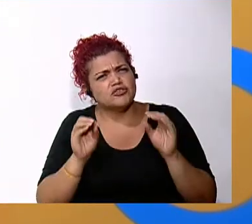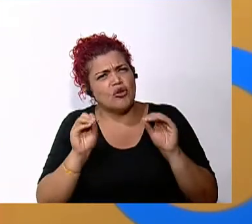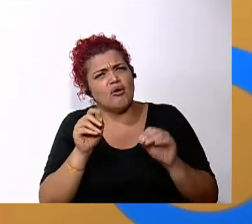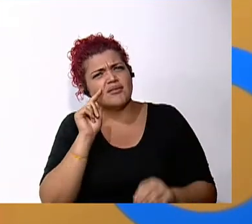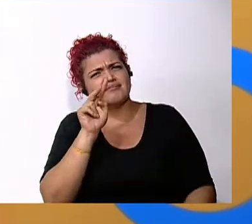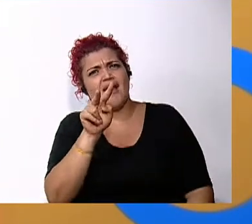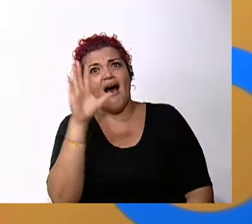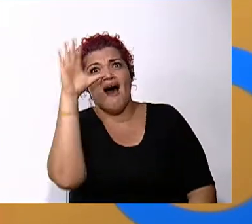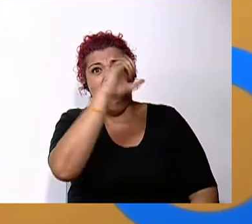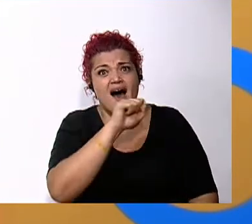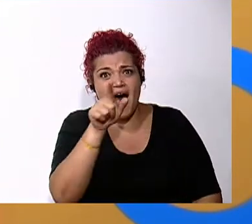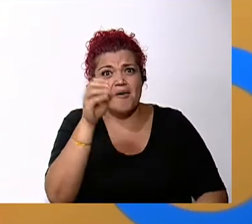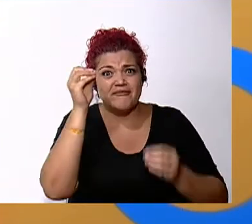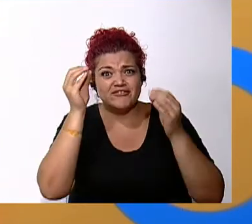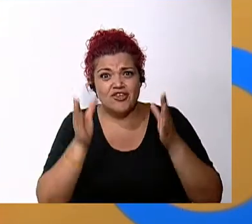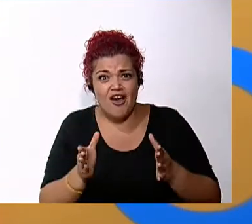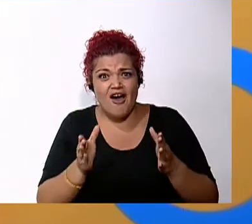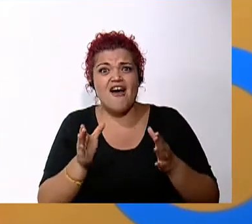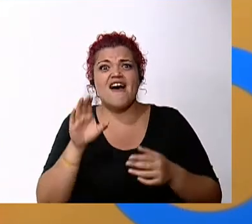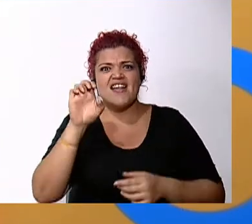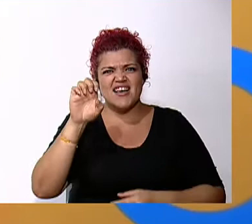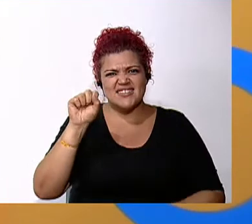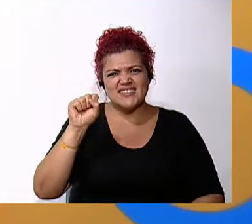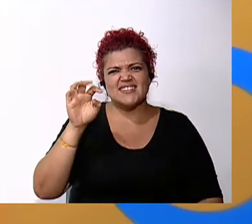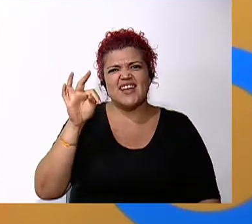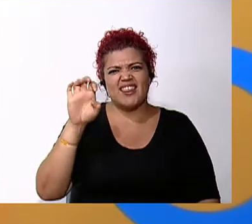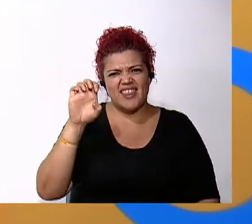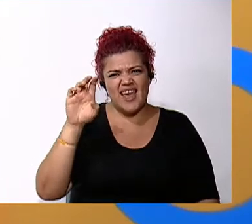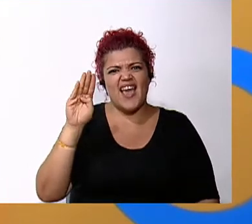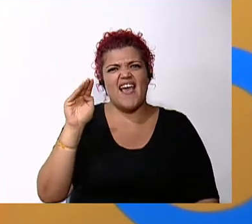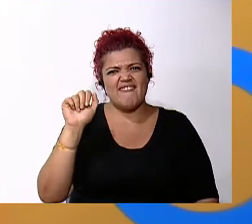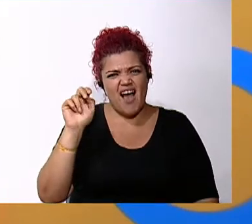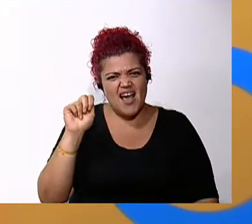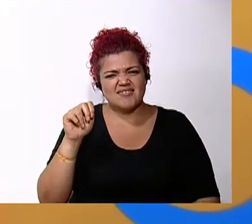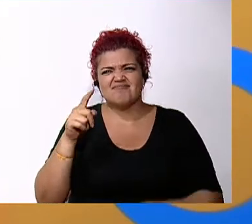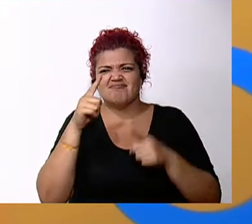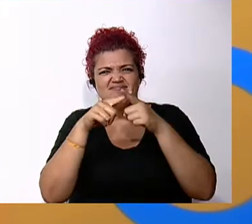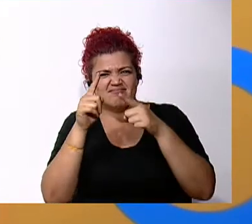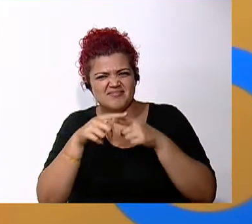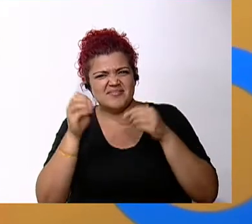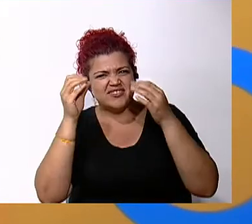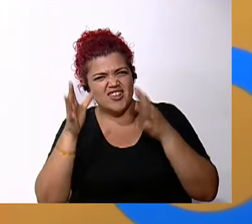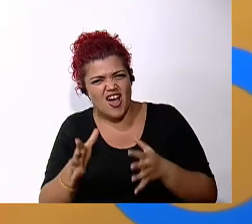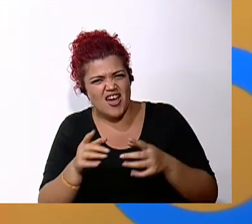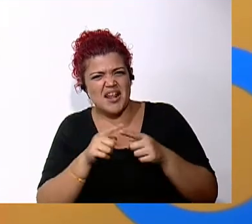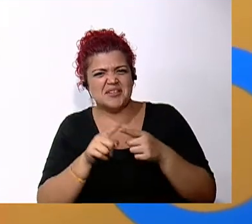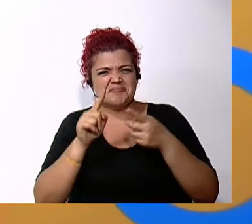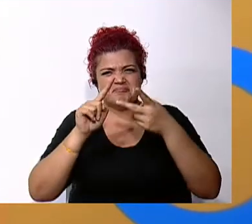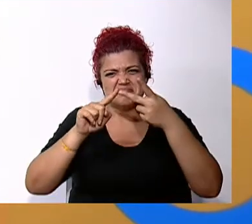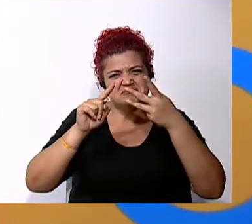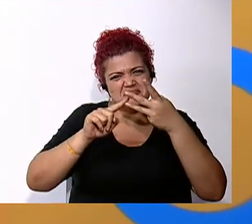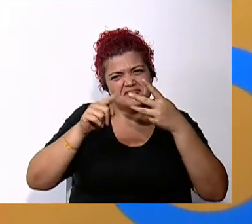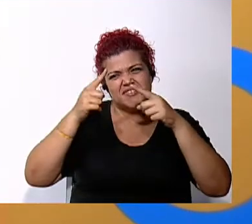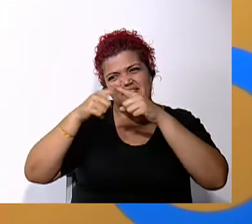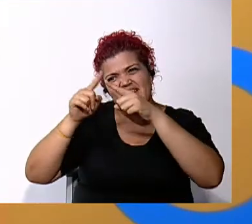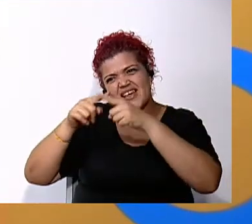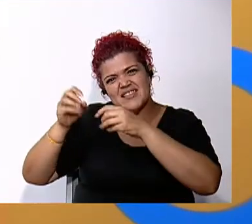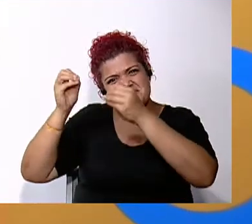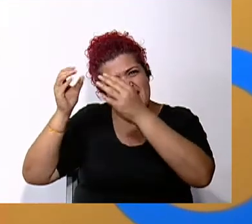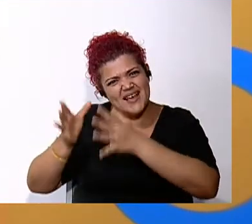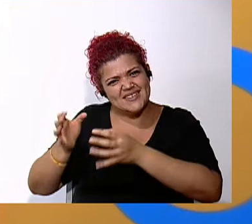profe Esteban, la profe María Fernanda, la profesora Marisela, la niña